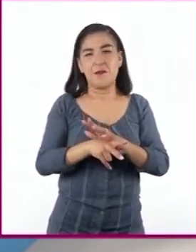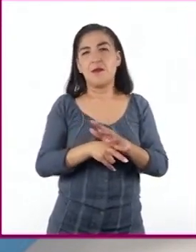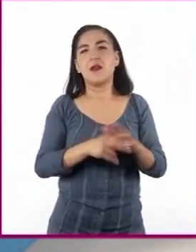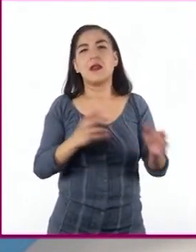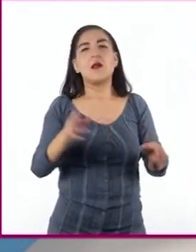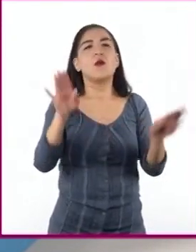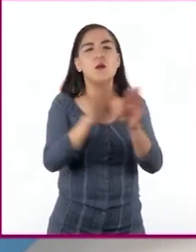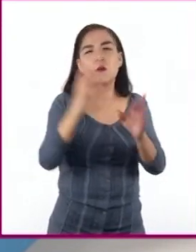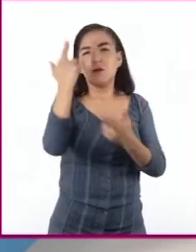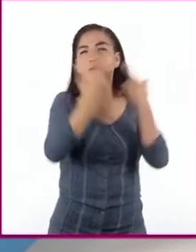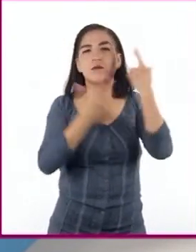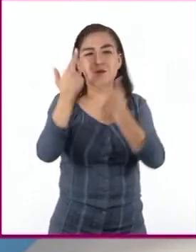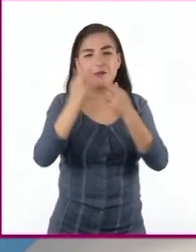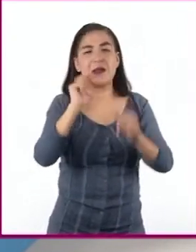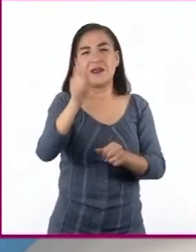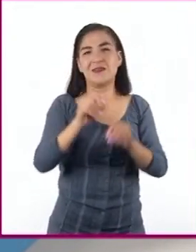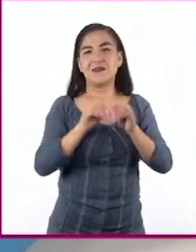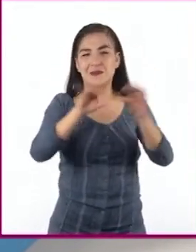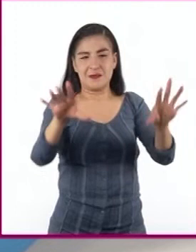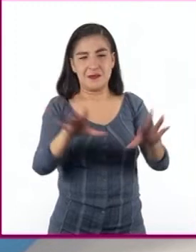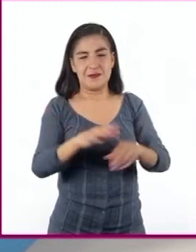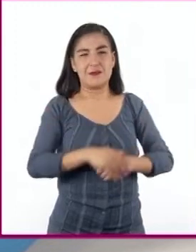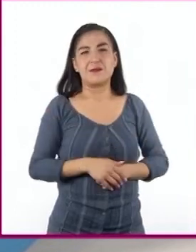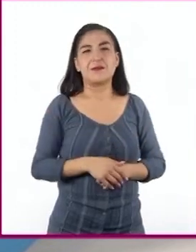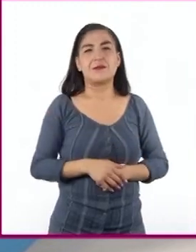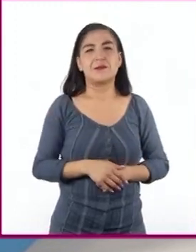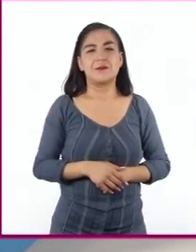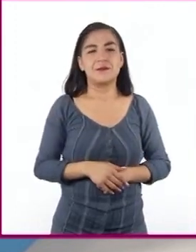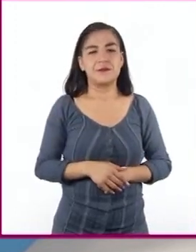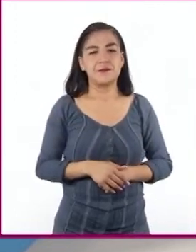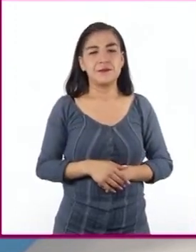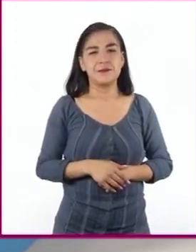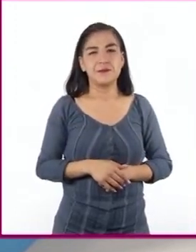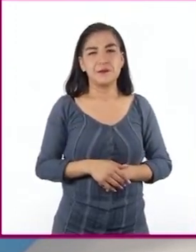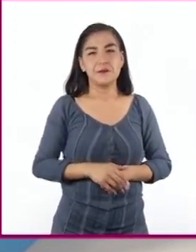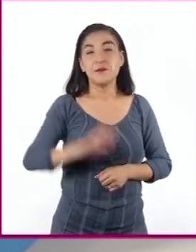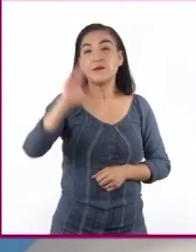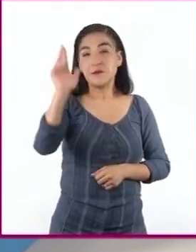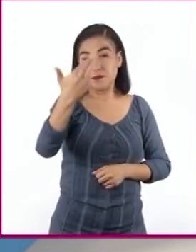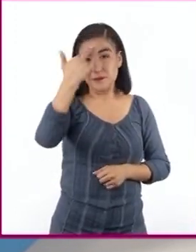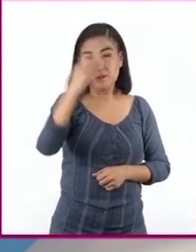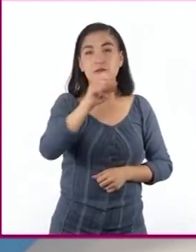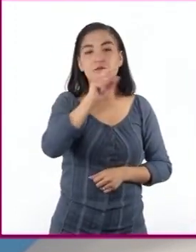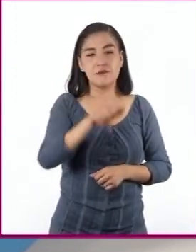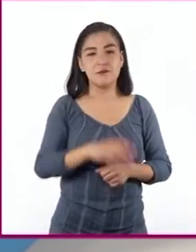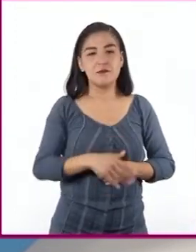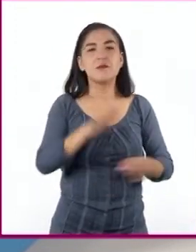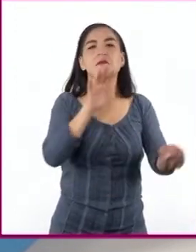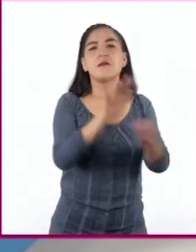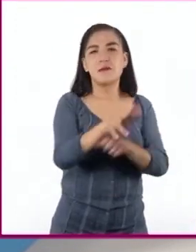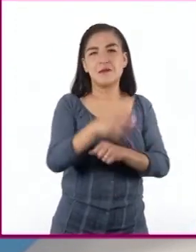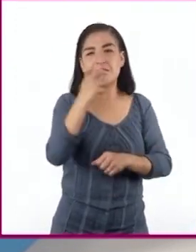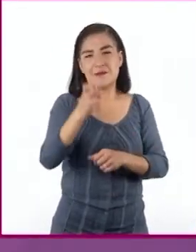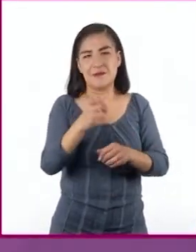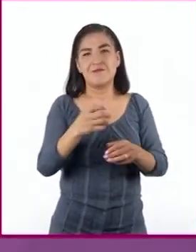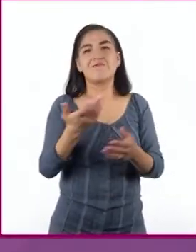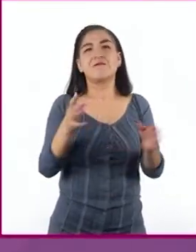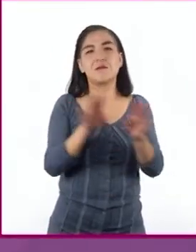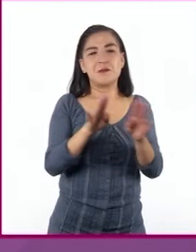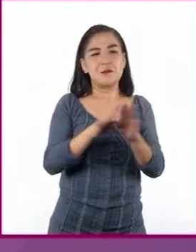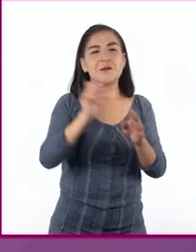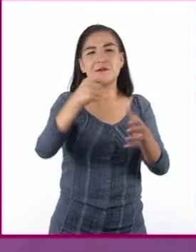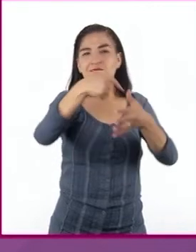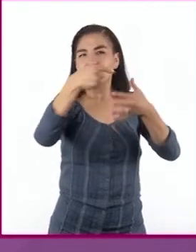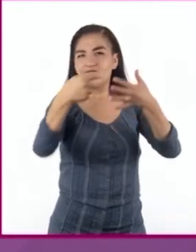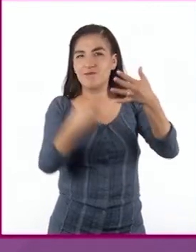al análisis de la publicidad de los productos. Recordemos cuáles son esos pasos.